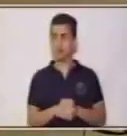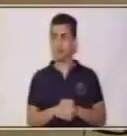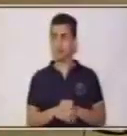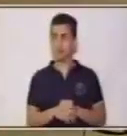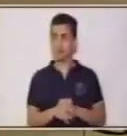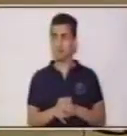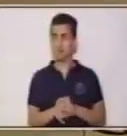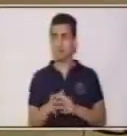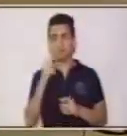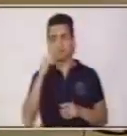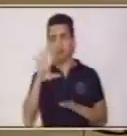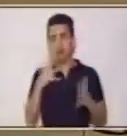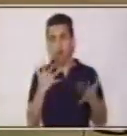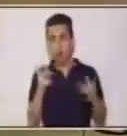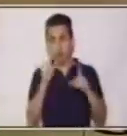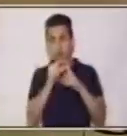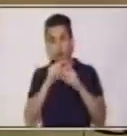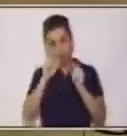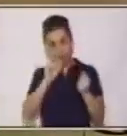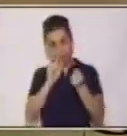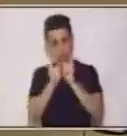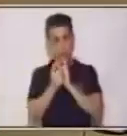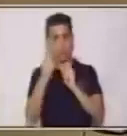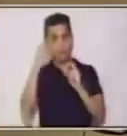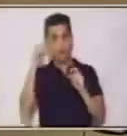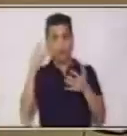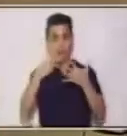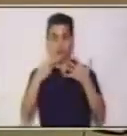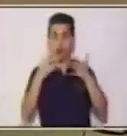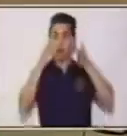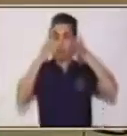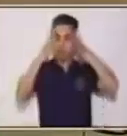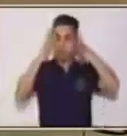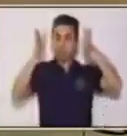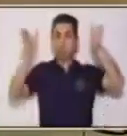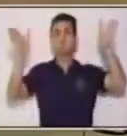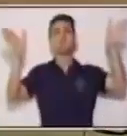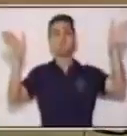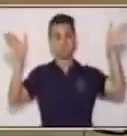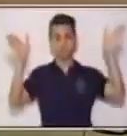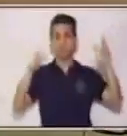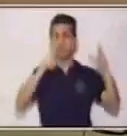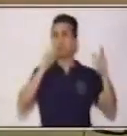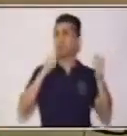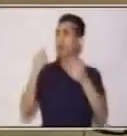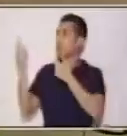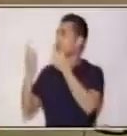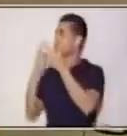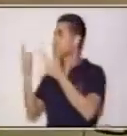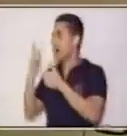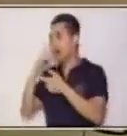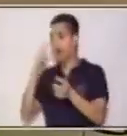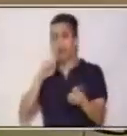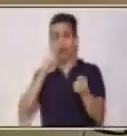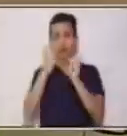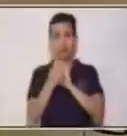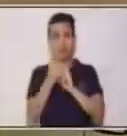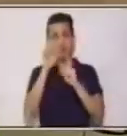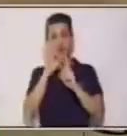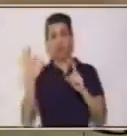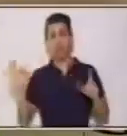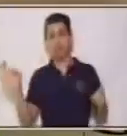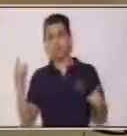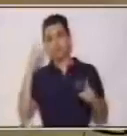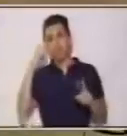al vocabulario amplio. ¿Sí? Comenta entonces con quien estés y pues cambia estas expresiones